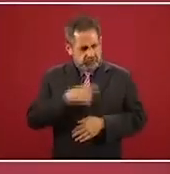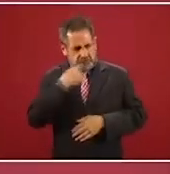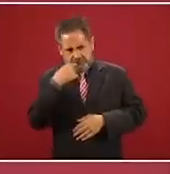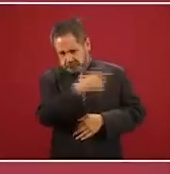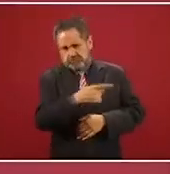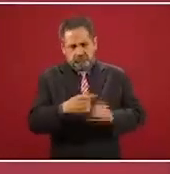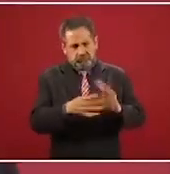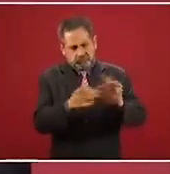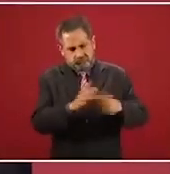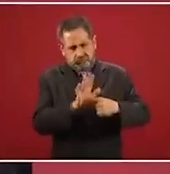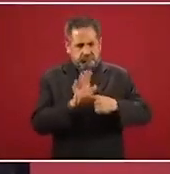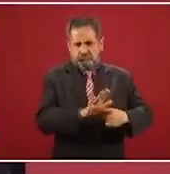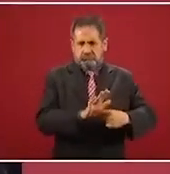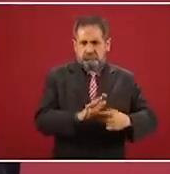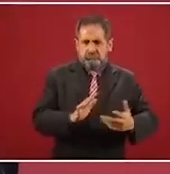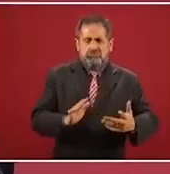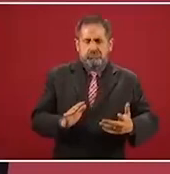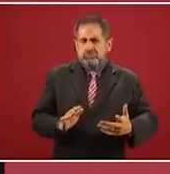y